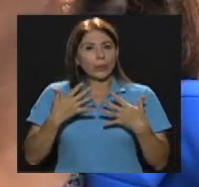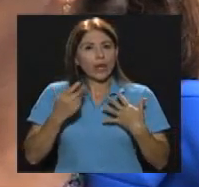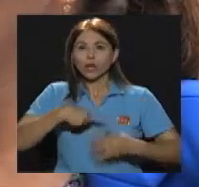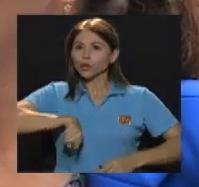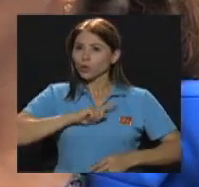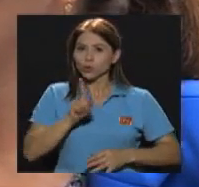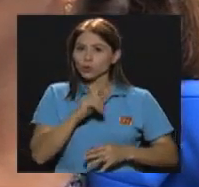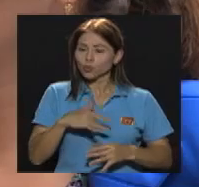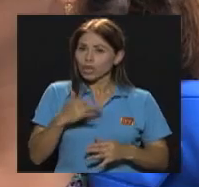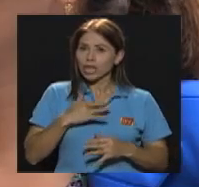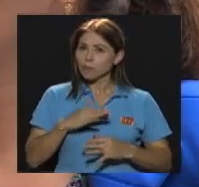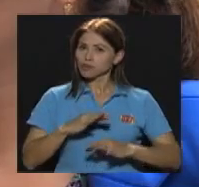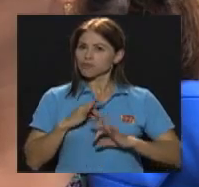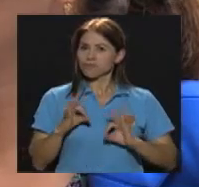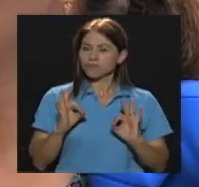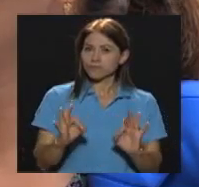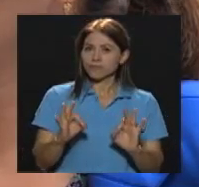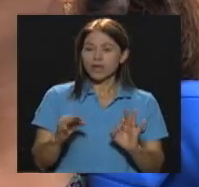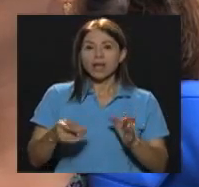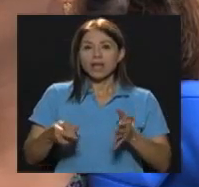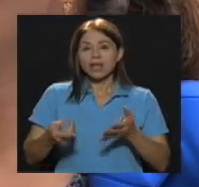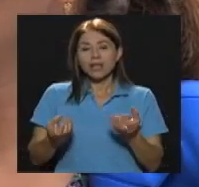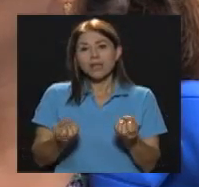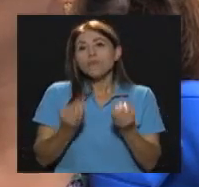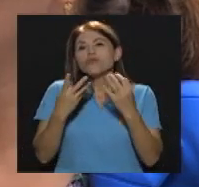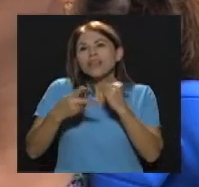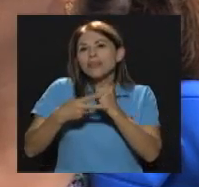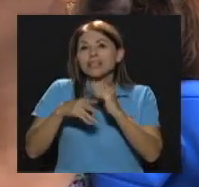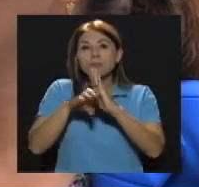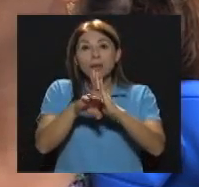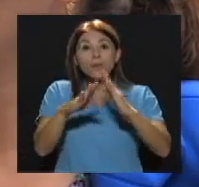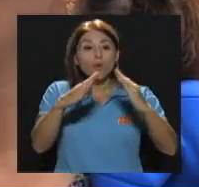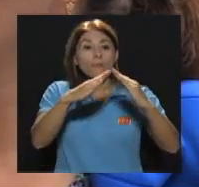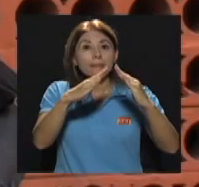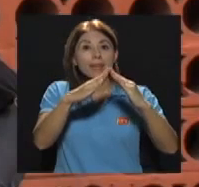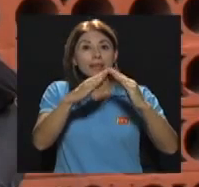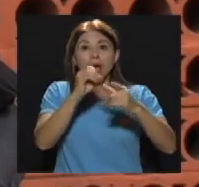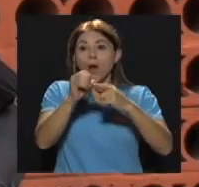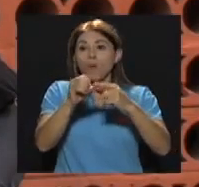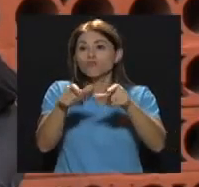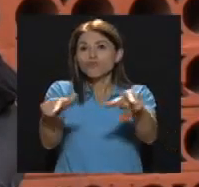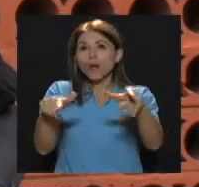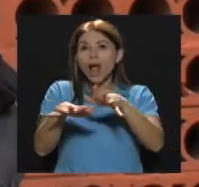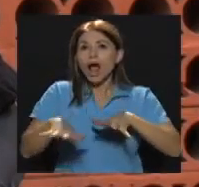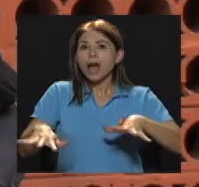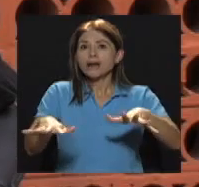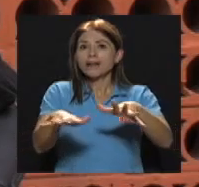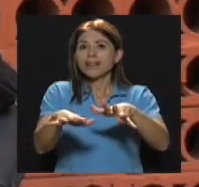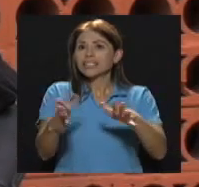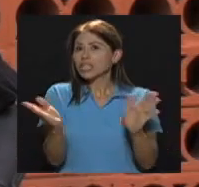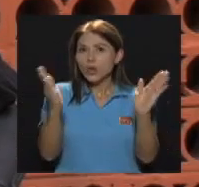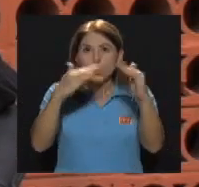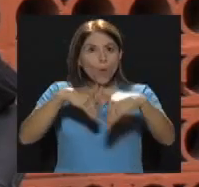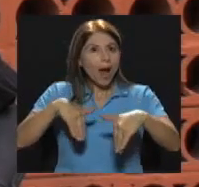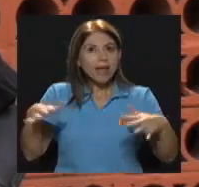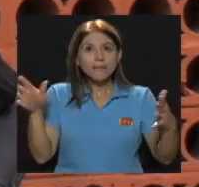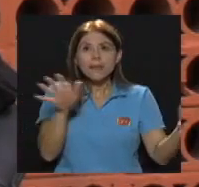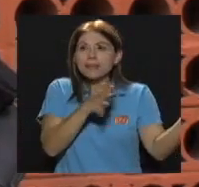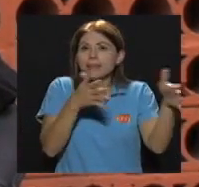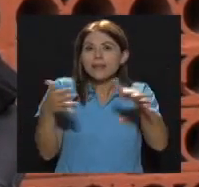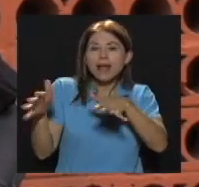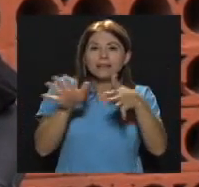muchas veces una vivienda o un hábitat, un espacio de habitación sin una buena ventilación